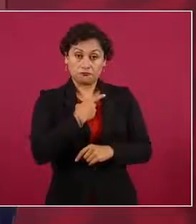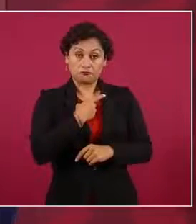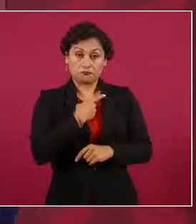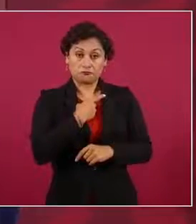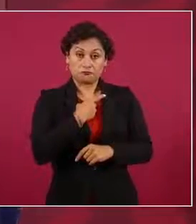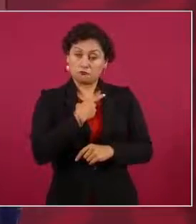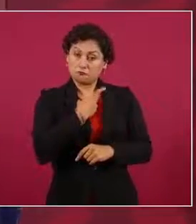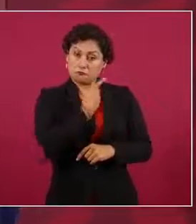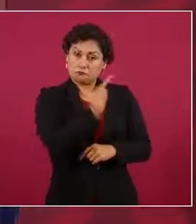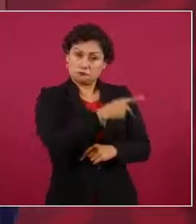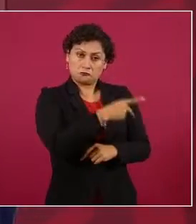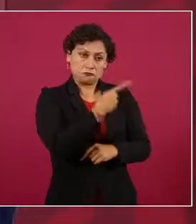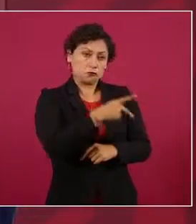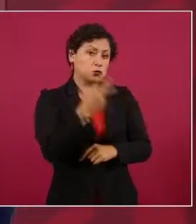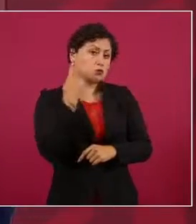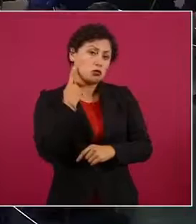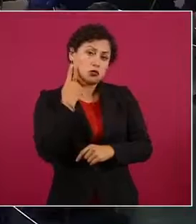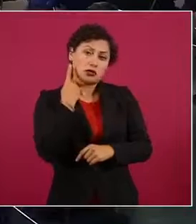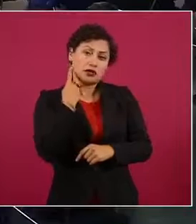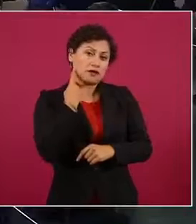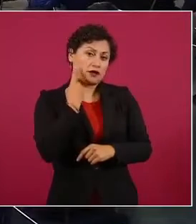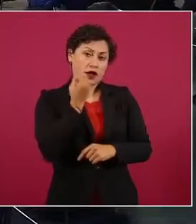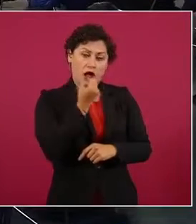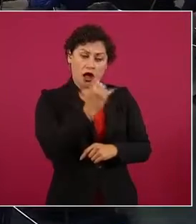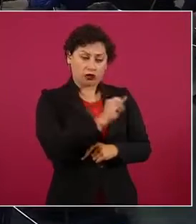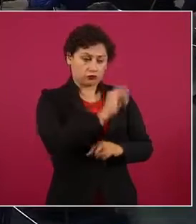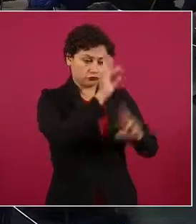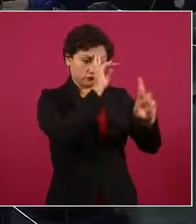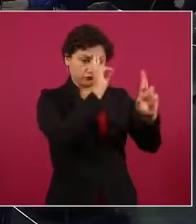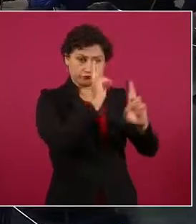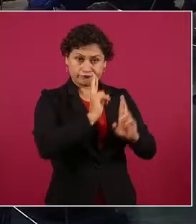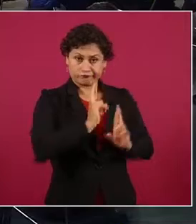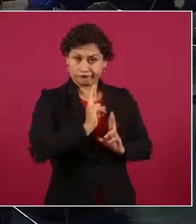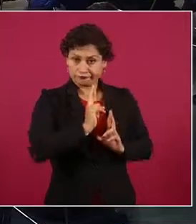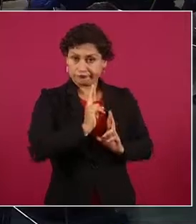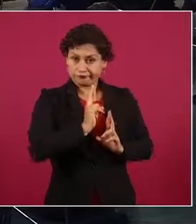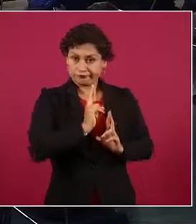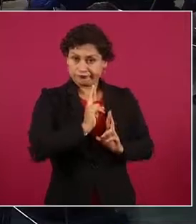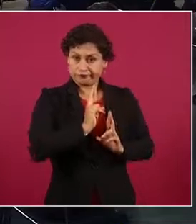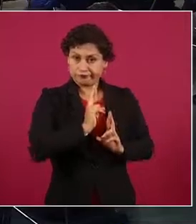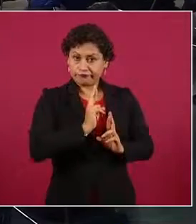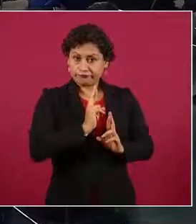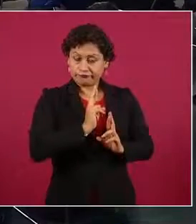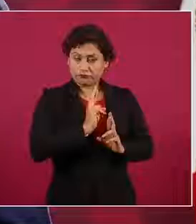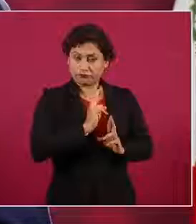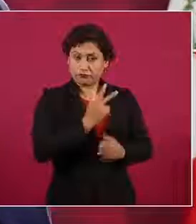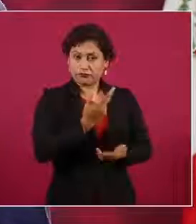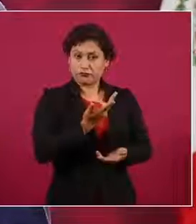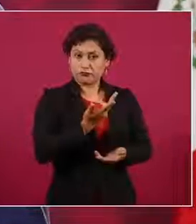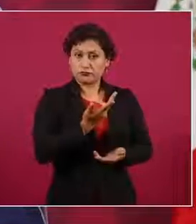su política es esa, de respeto. La política del presidente